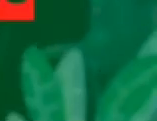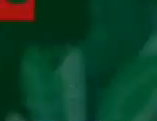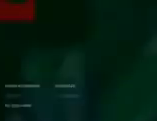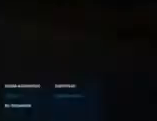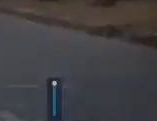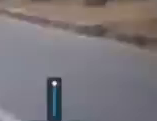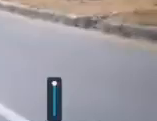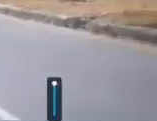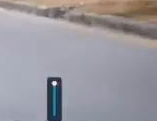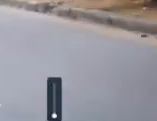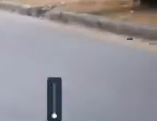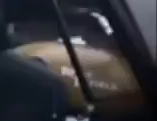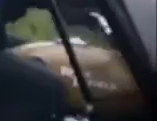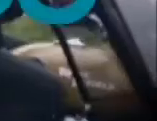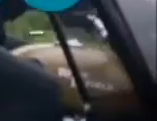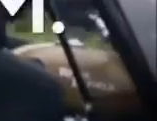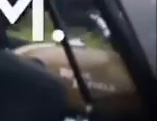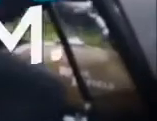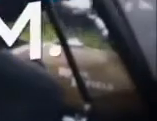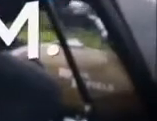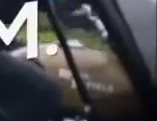Perú.